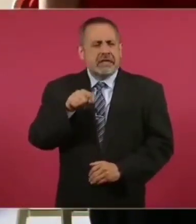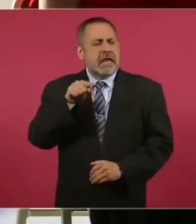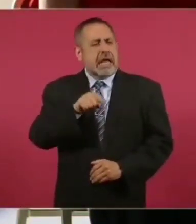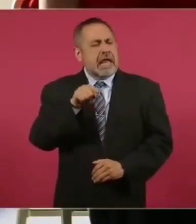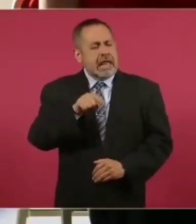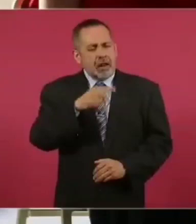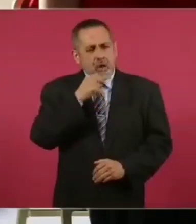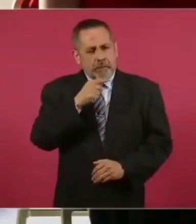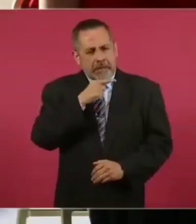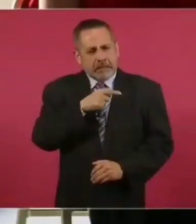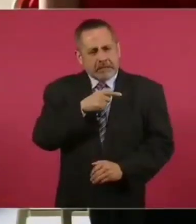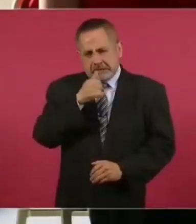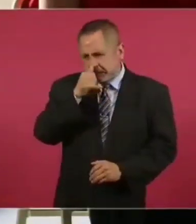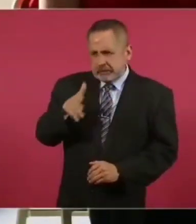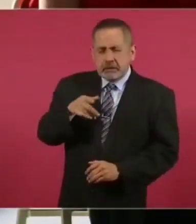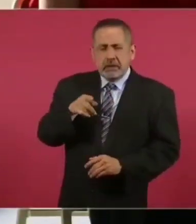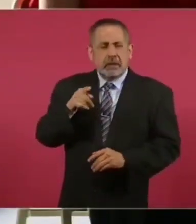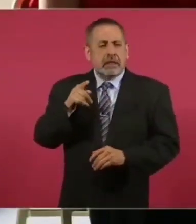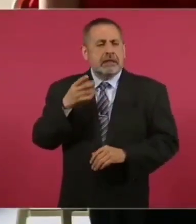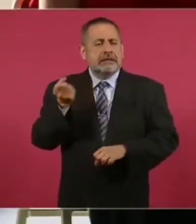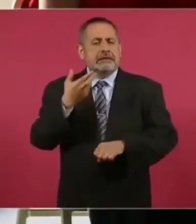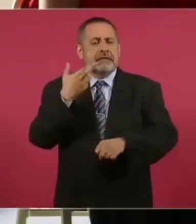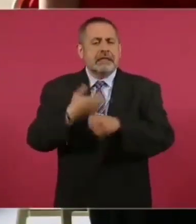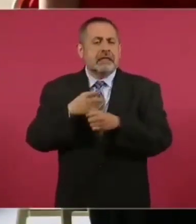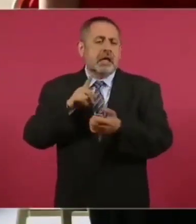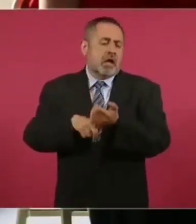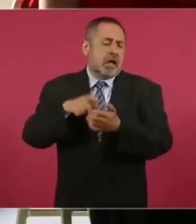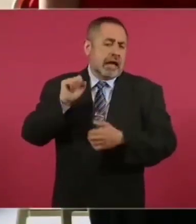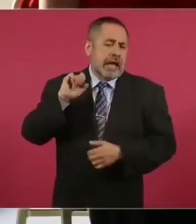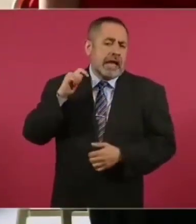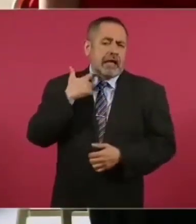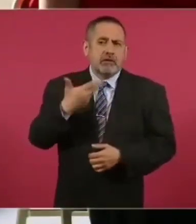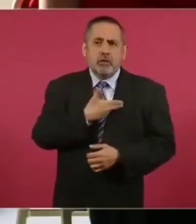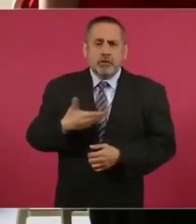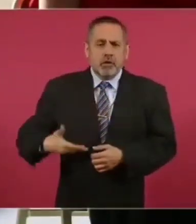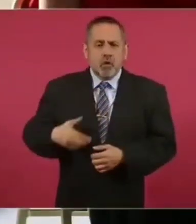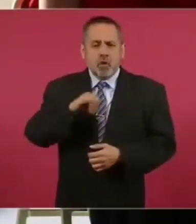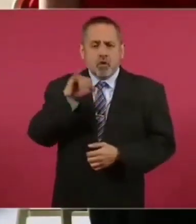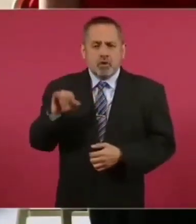secretario del gobierno de López Portillo. ¿Mande?